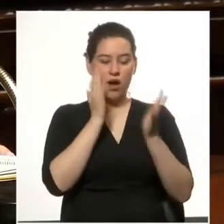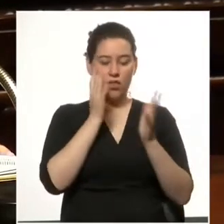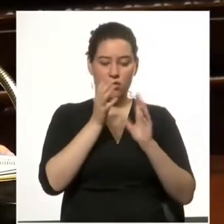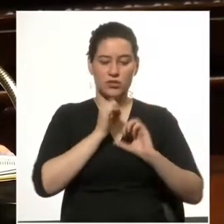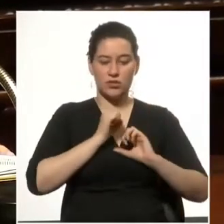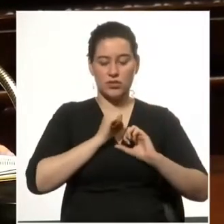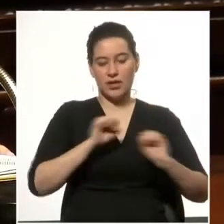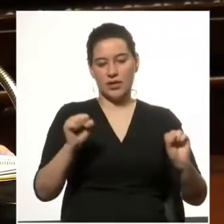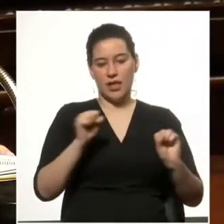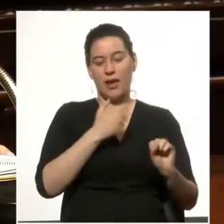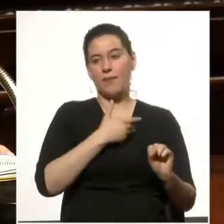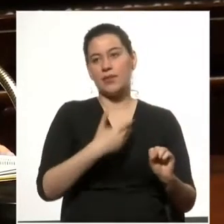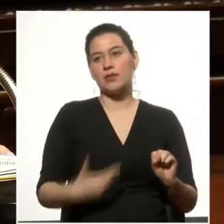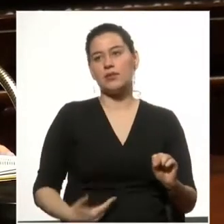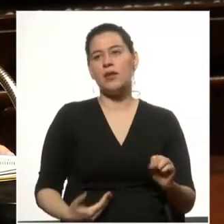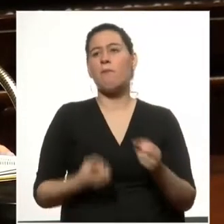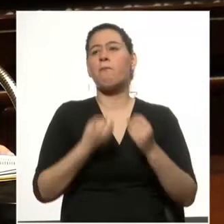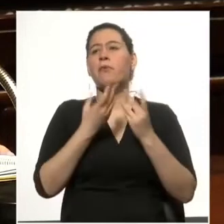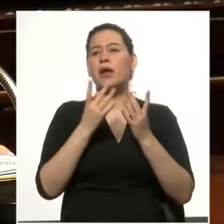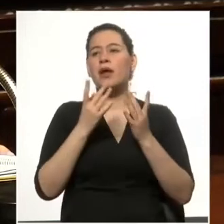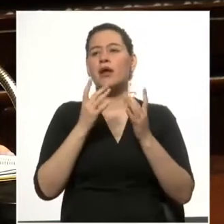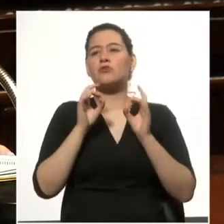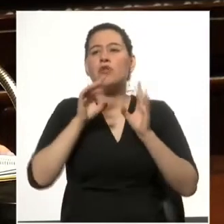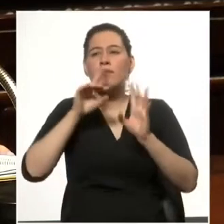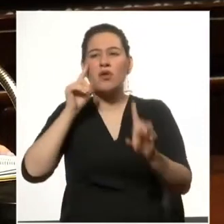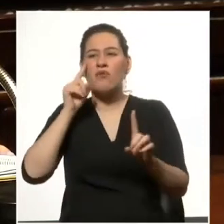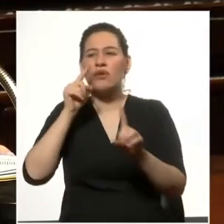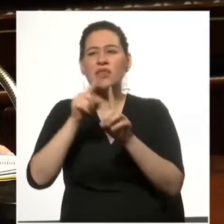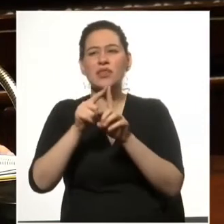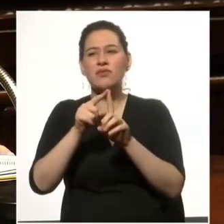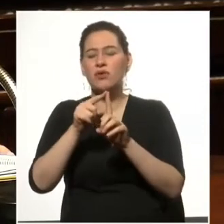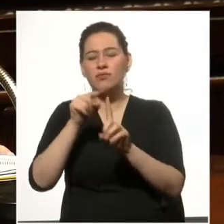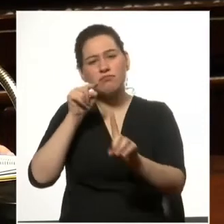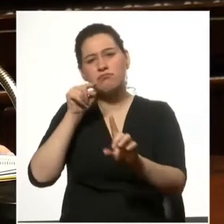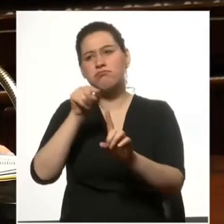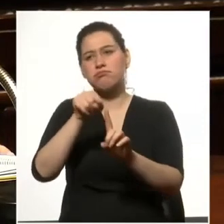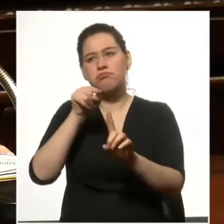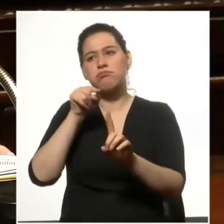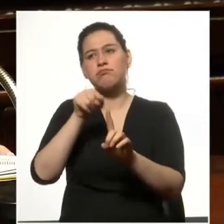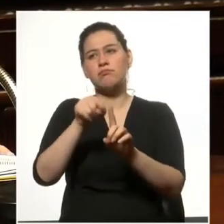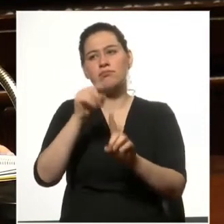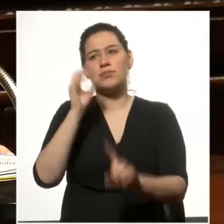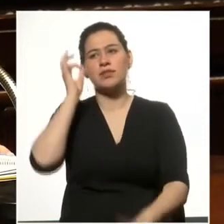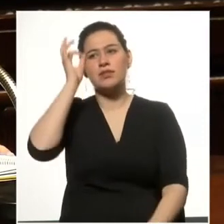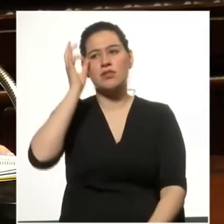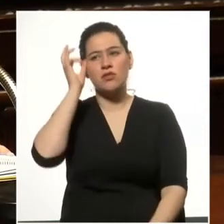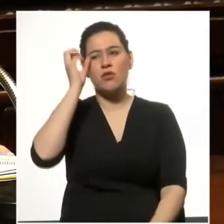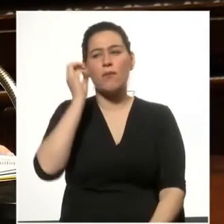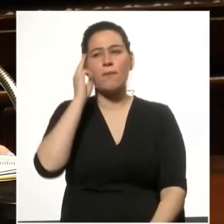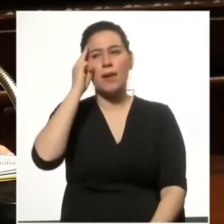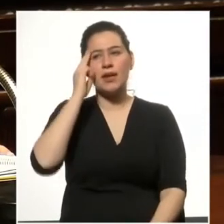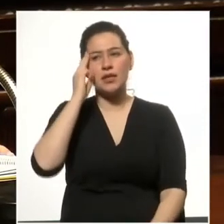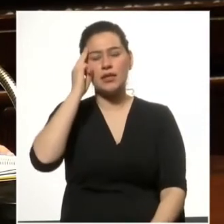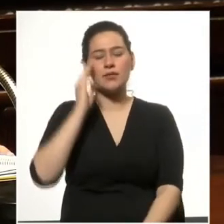de Presidencia. ¿Por qué razón objetiva solo acusa al senador Guido Manini